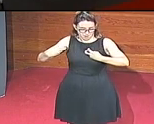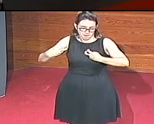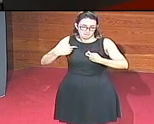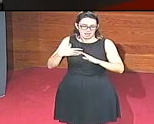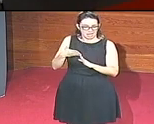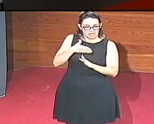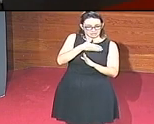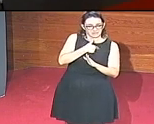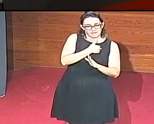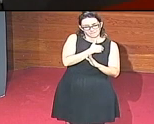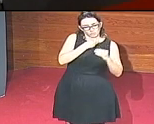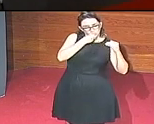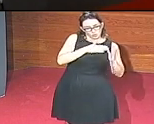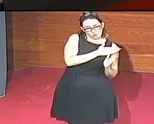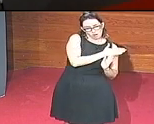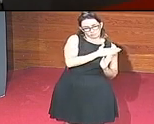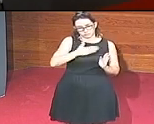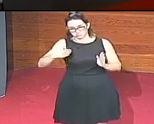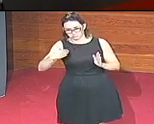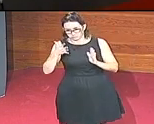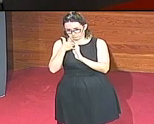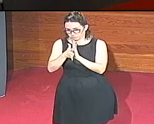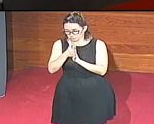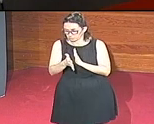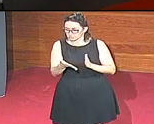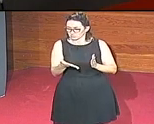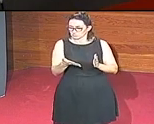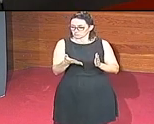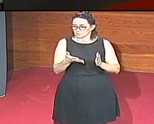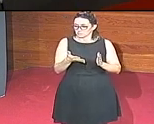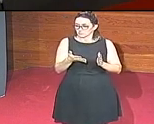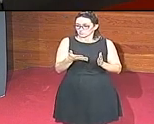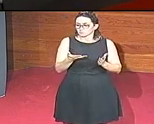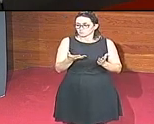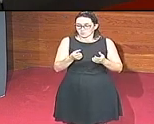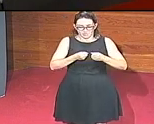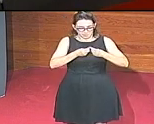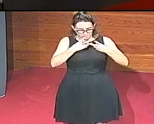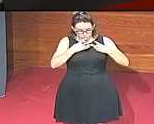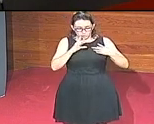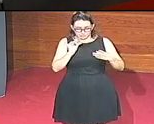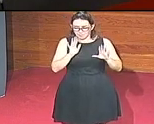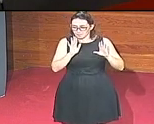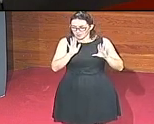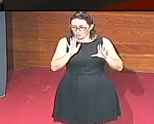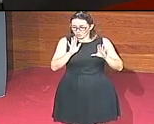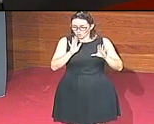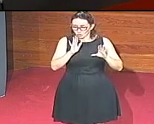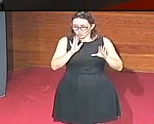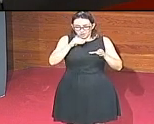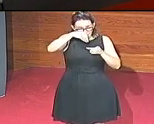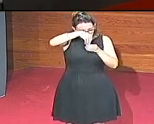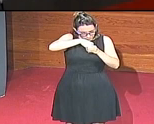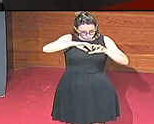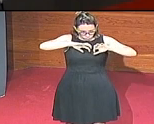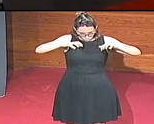un poco toda la historia cuentas como es el edículo pero cuentas cómo está ese vehículo dentro del templo